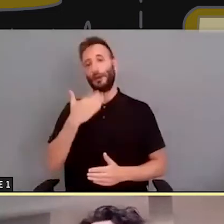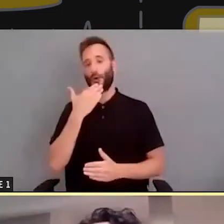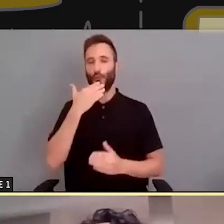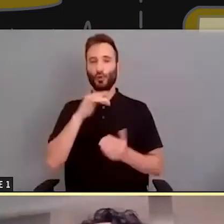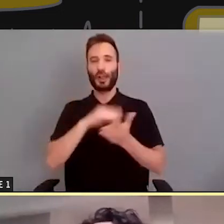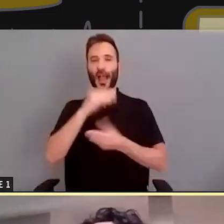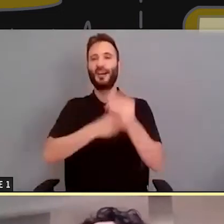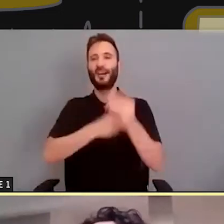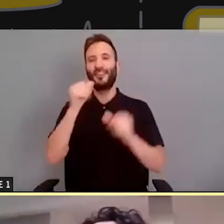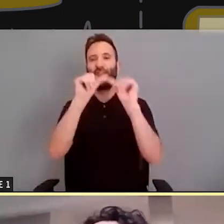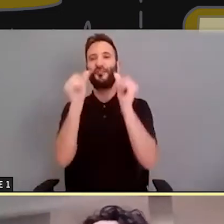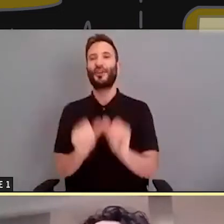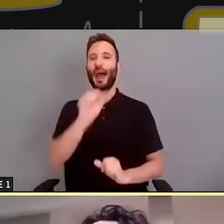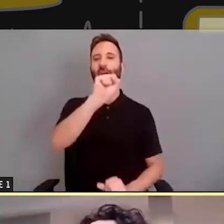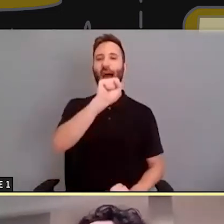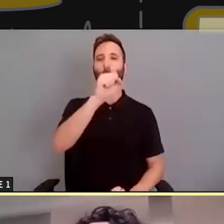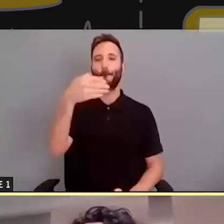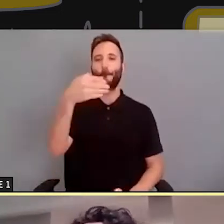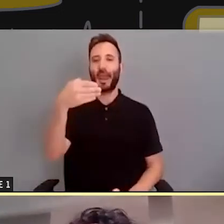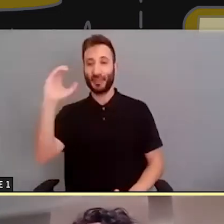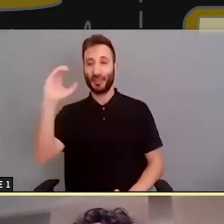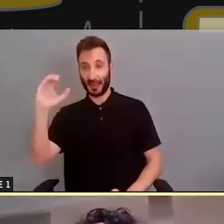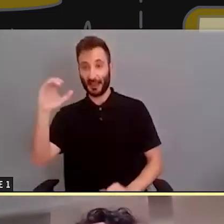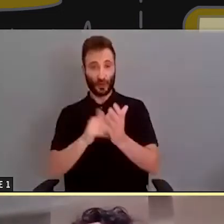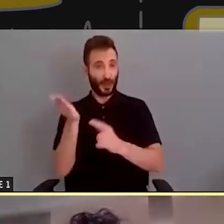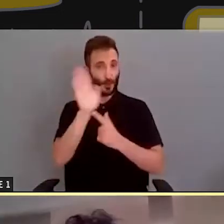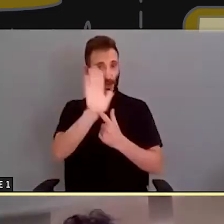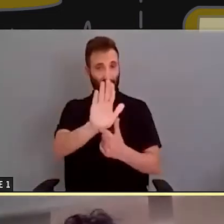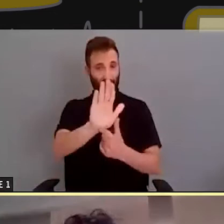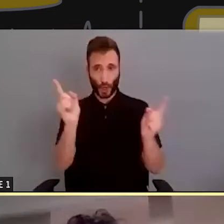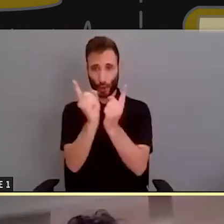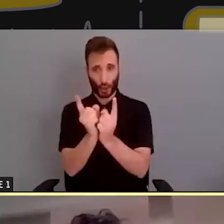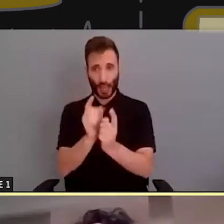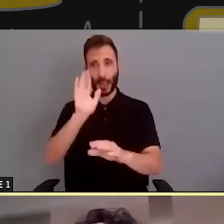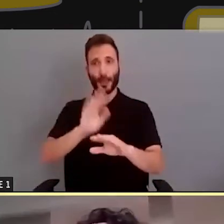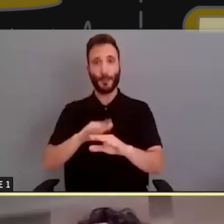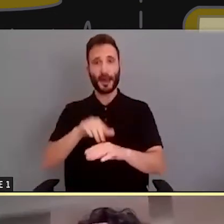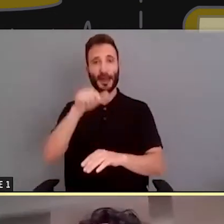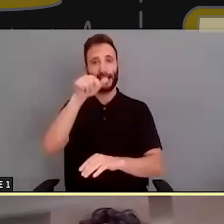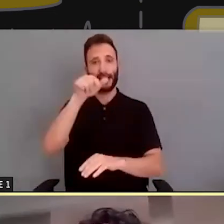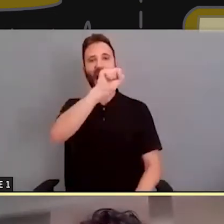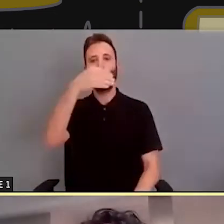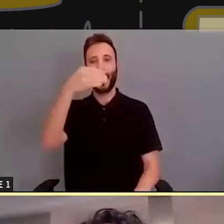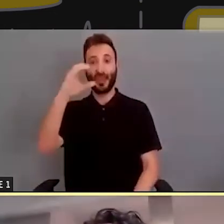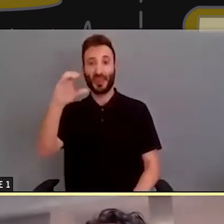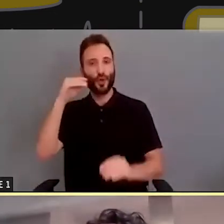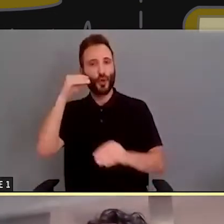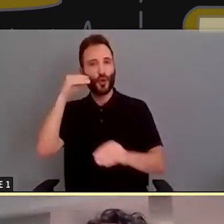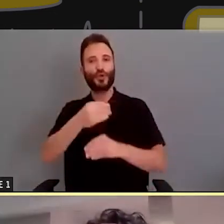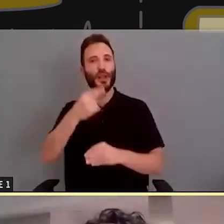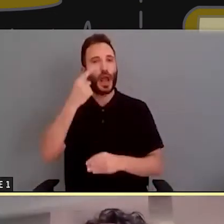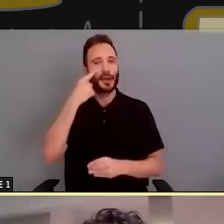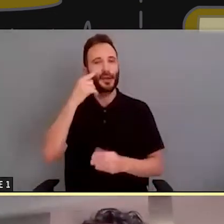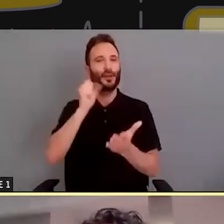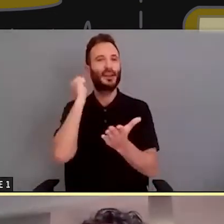presentación muy escueta, utilizando un poco este abecedario, ¿no? Pues cuáles han sido estos retos